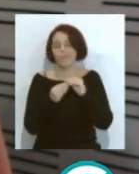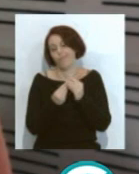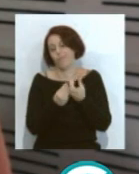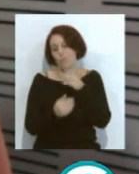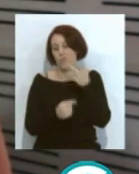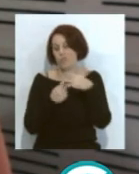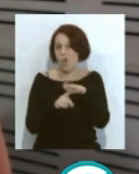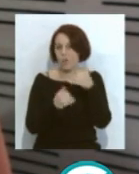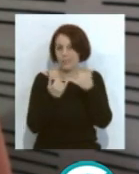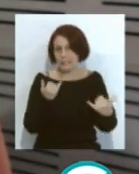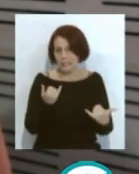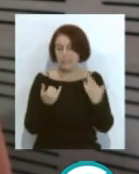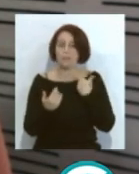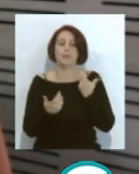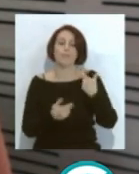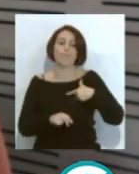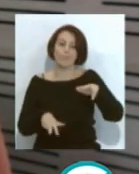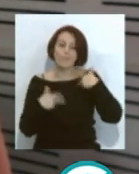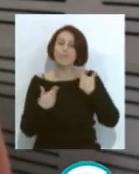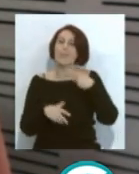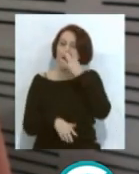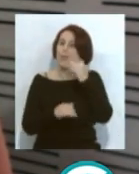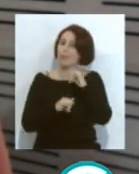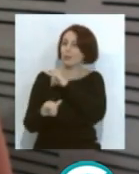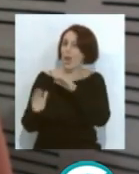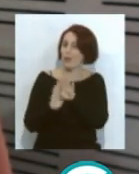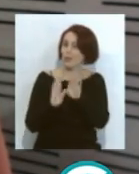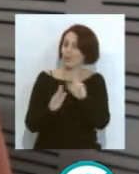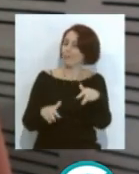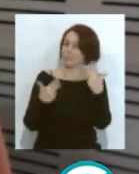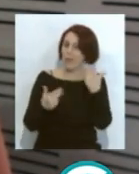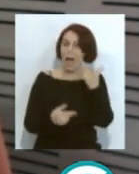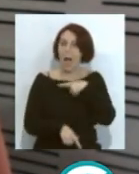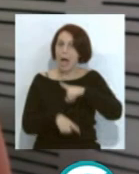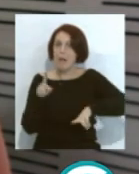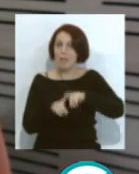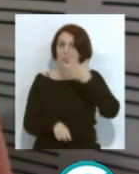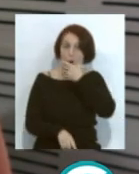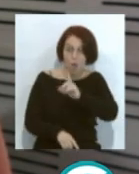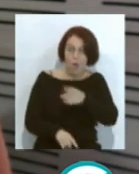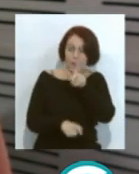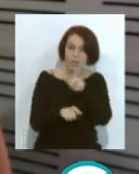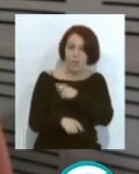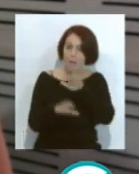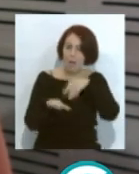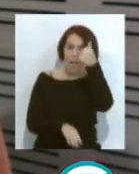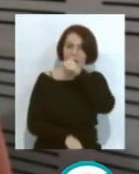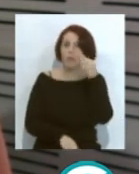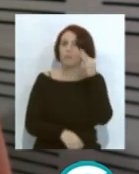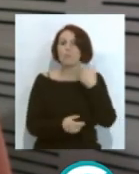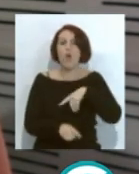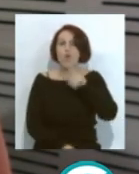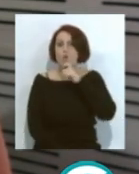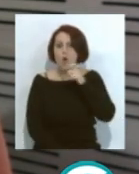de seguir permitiéndonos disfrutar del carnaval y algo que a veces es, bueno, pues desconocido por los aficionados y aficionadas, que es cómo se